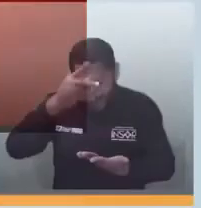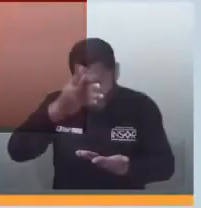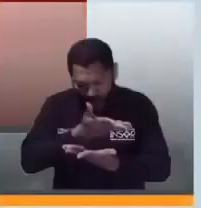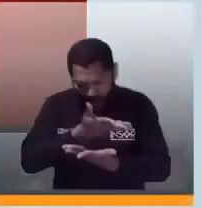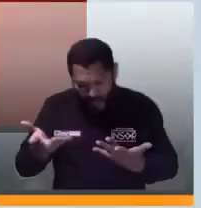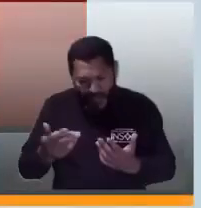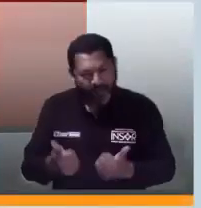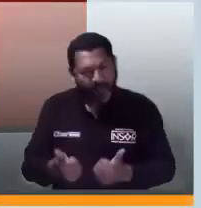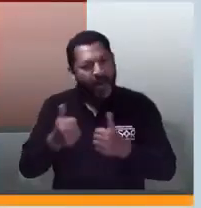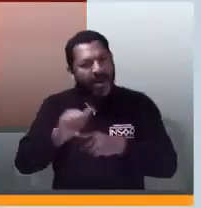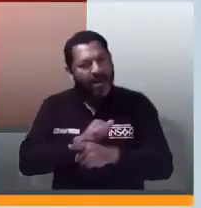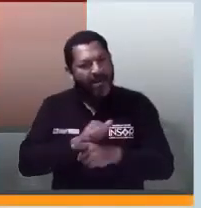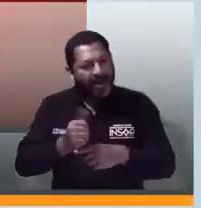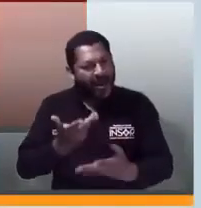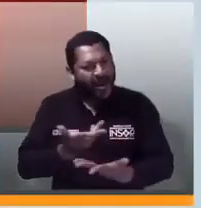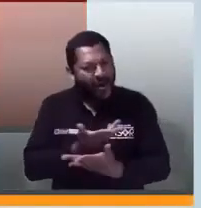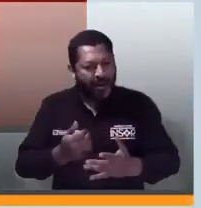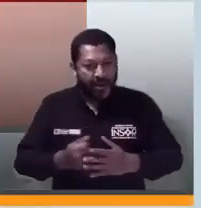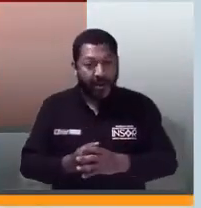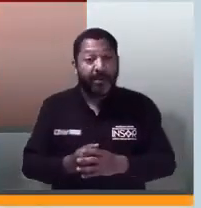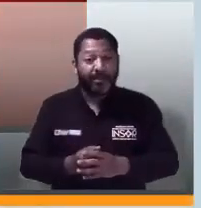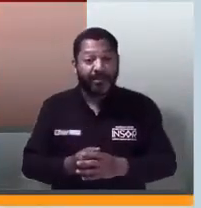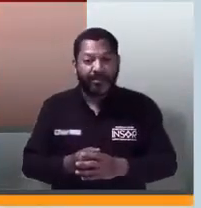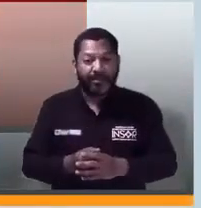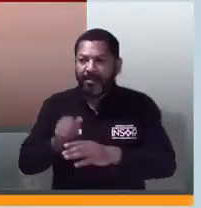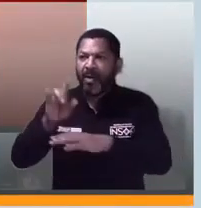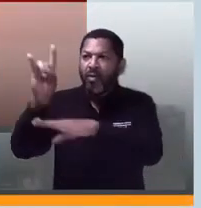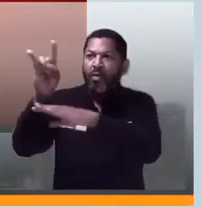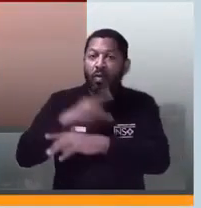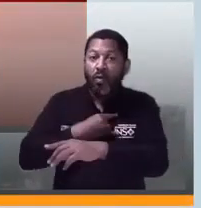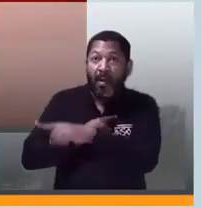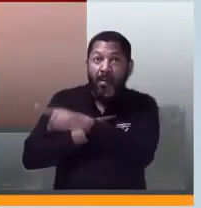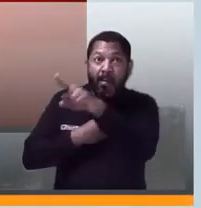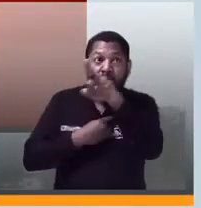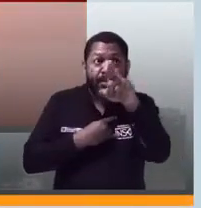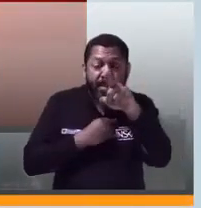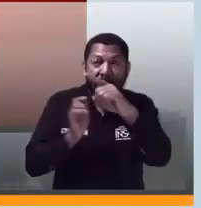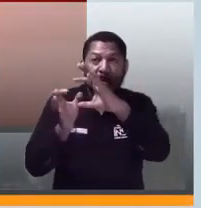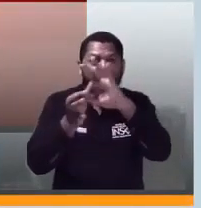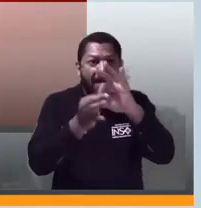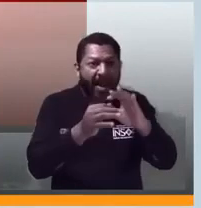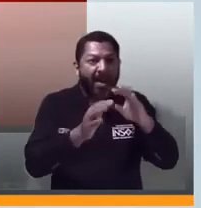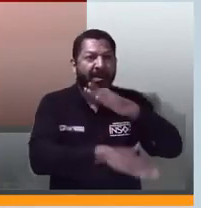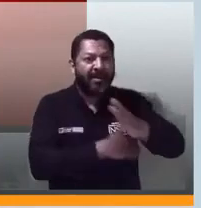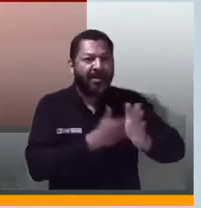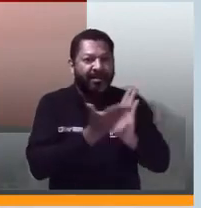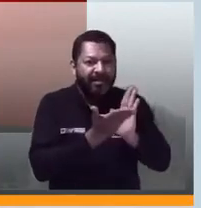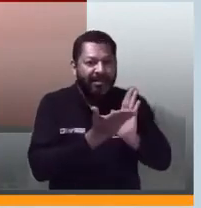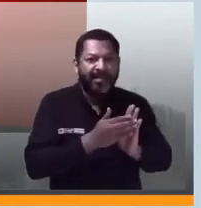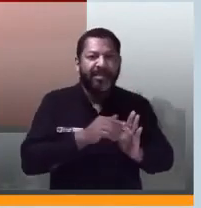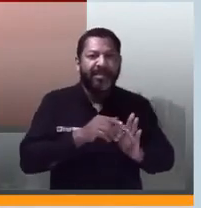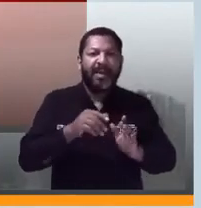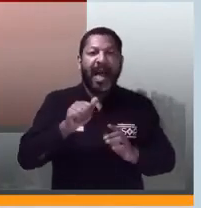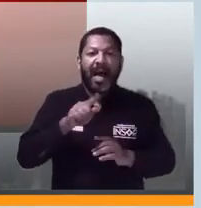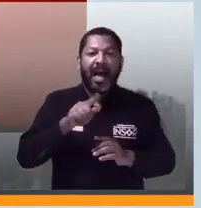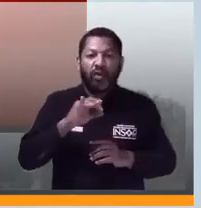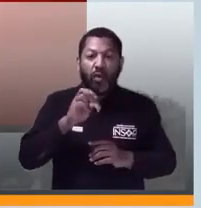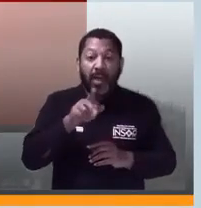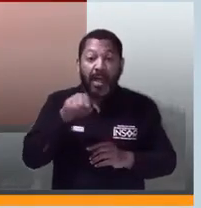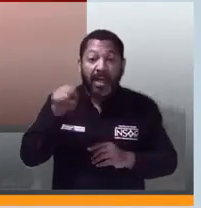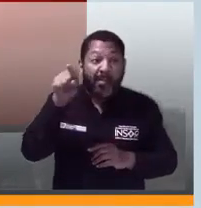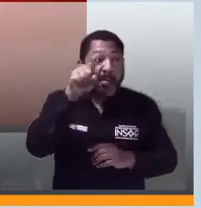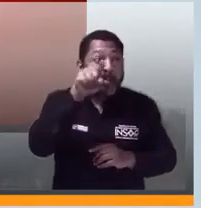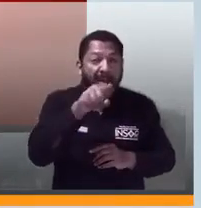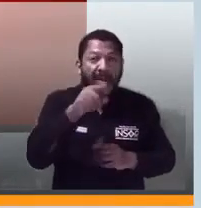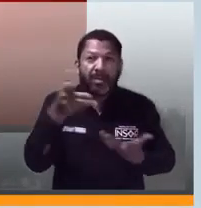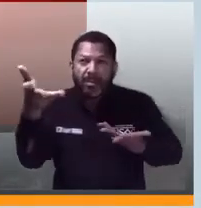trabajo colaborativo donde la unión de las universidades del Ministerio de Educación y de ASCUN